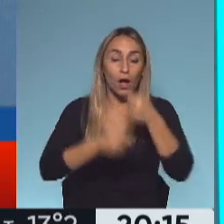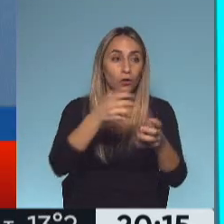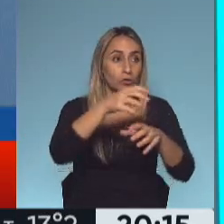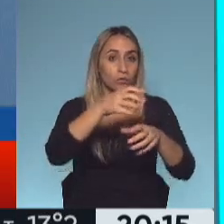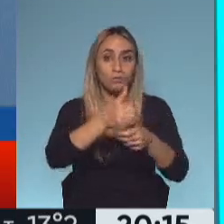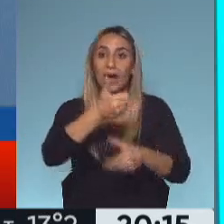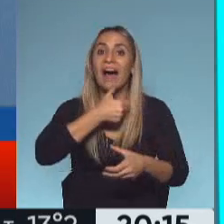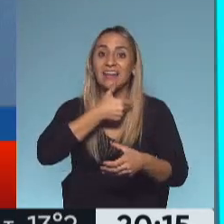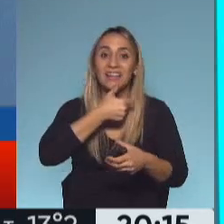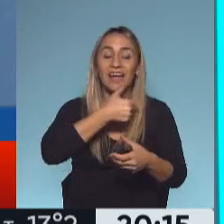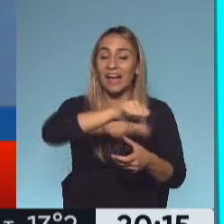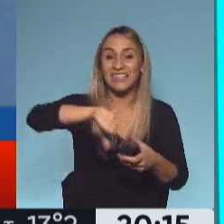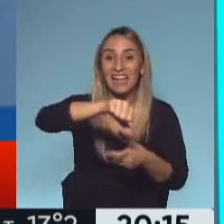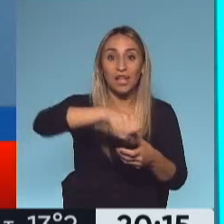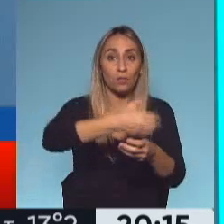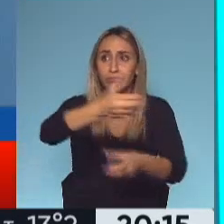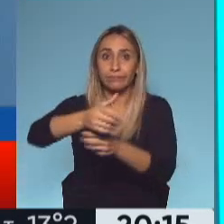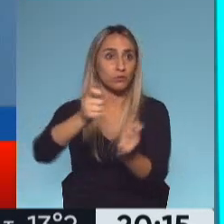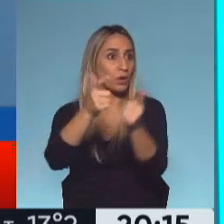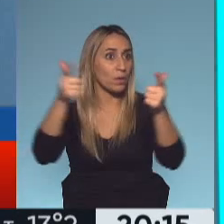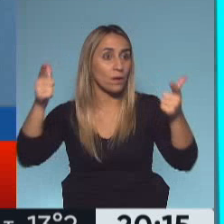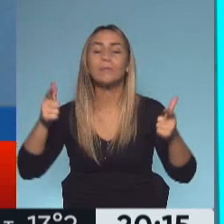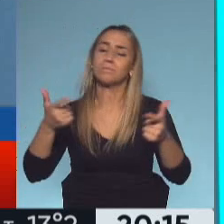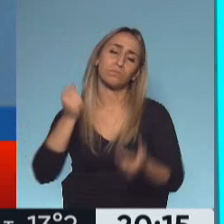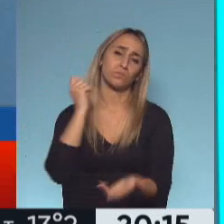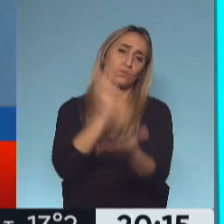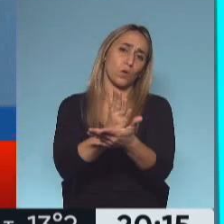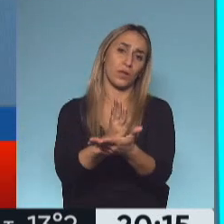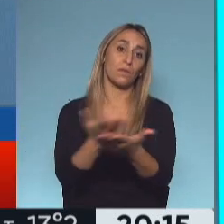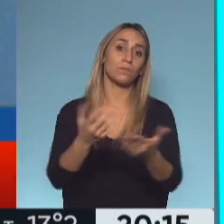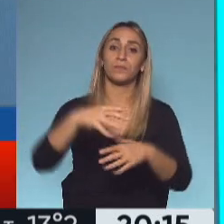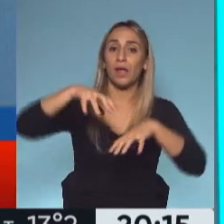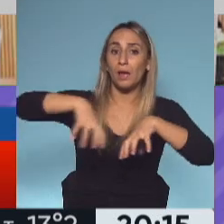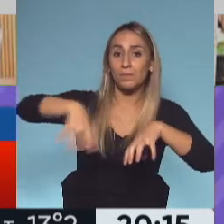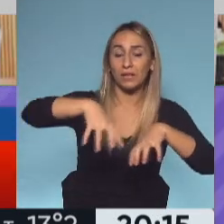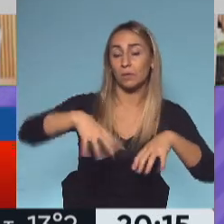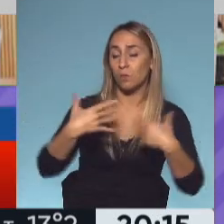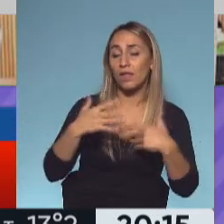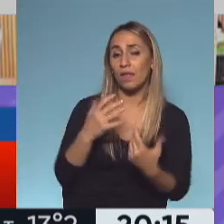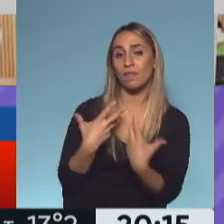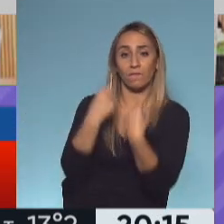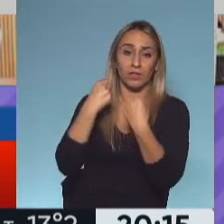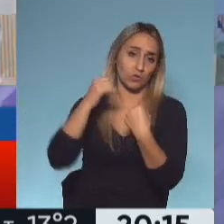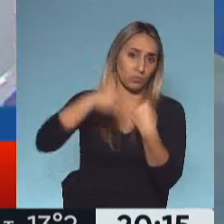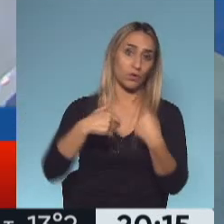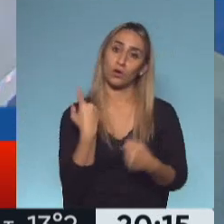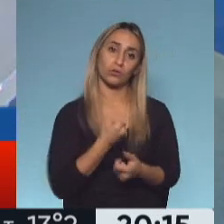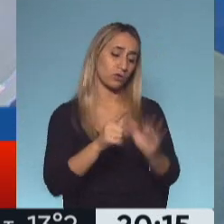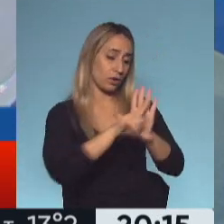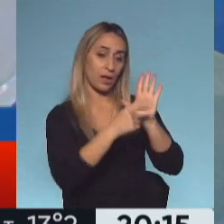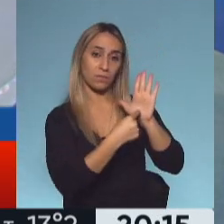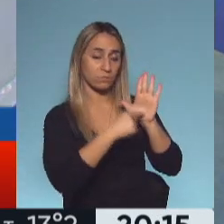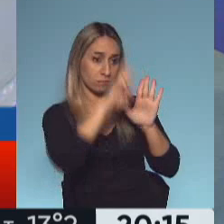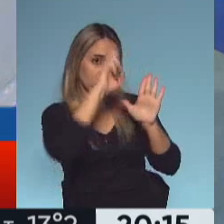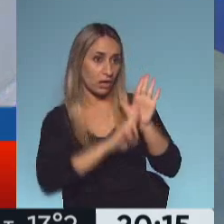multas que se van a terminar de implantar, obviamente con todo el derecho que tienen las empresas a defenderse, pero nosotros actuamos con todo el rigor de la ley. ¿Se cumple la